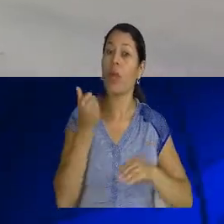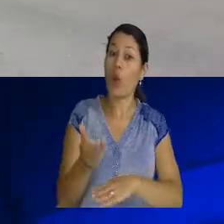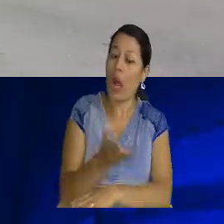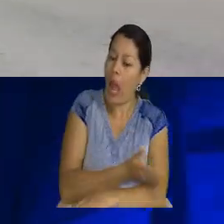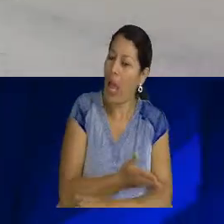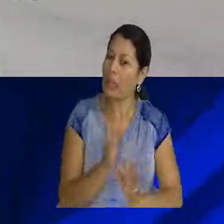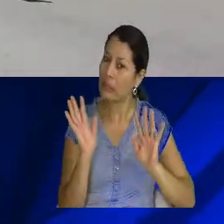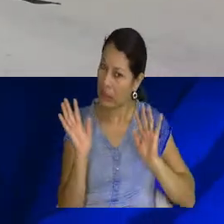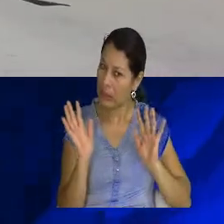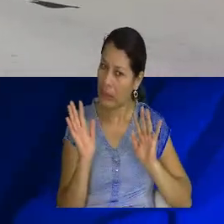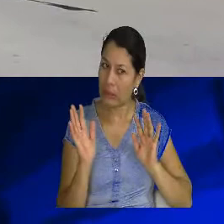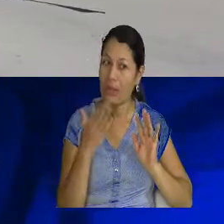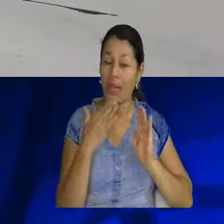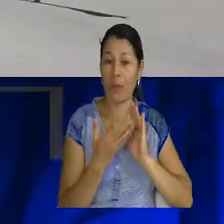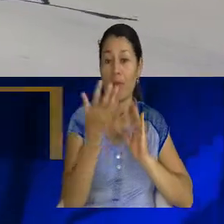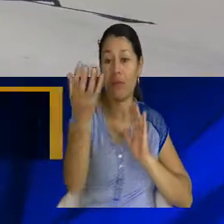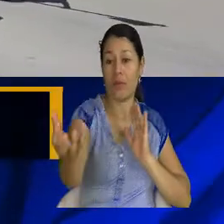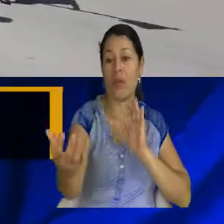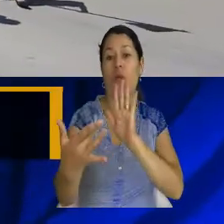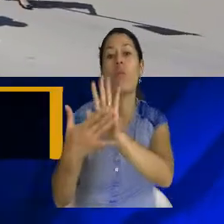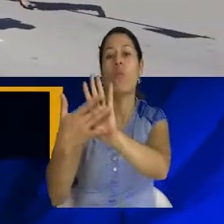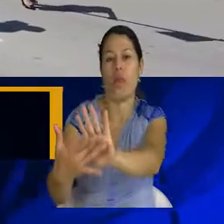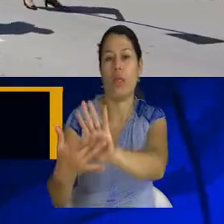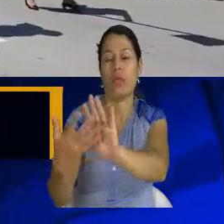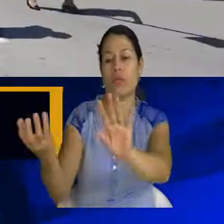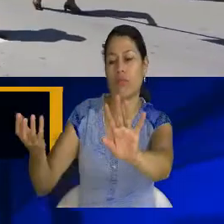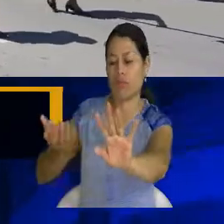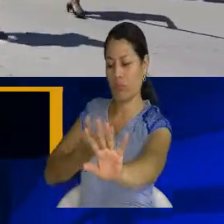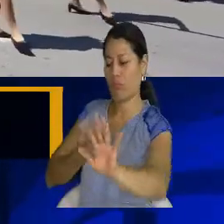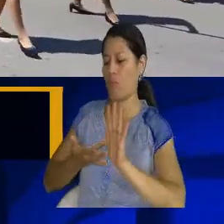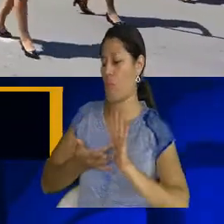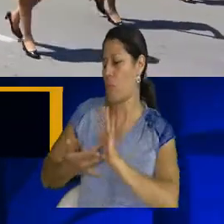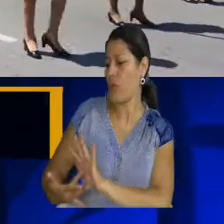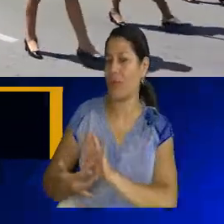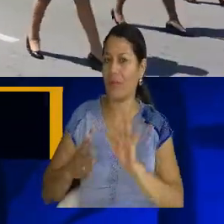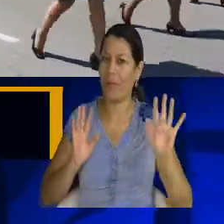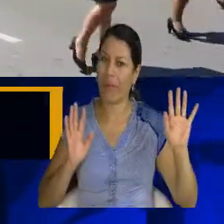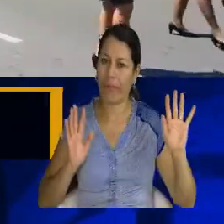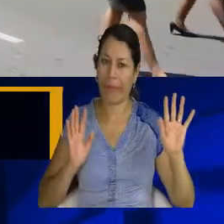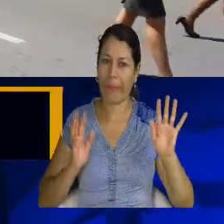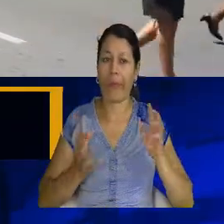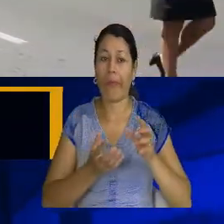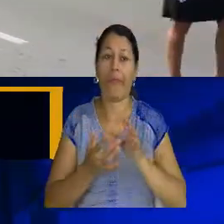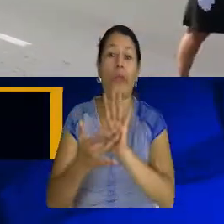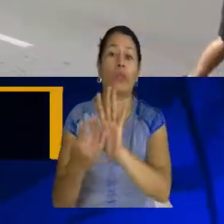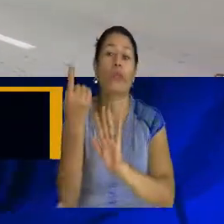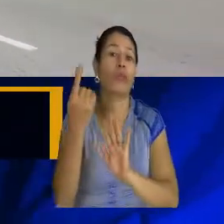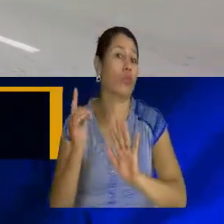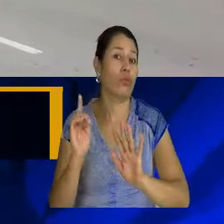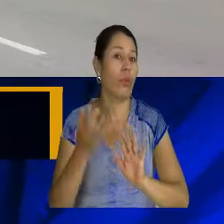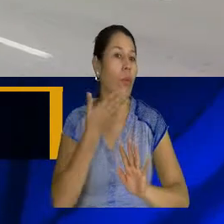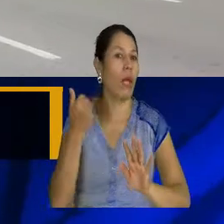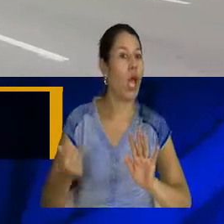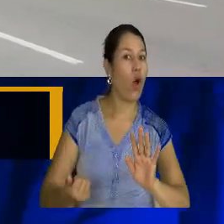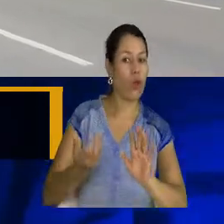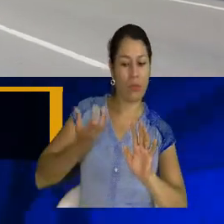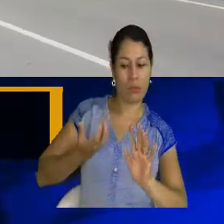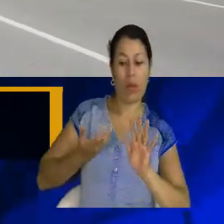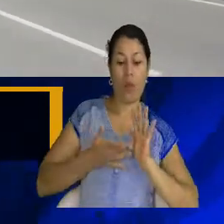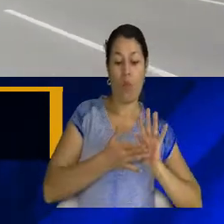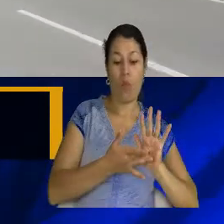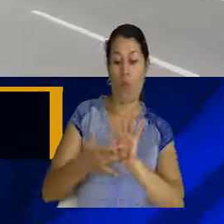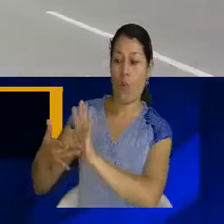está actuando allá en la tarima, al frente de la tarima, ¿por qué los que están atrás, por qué no hacen su acto para las demás personas,